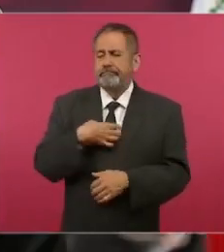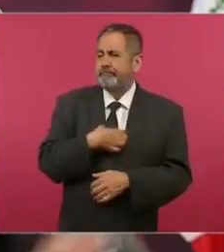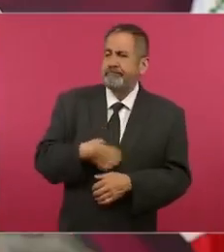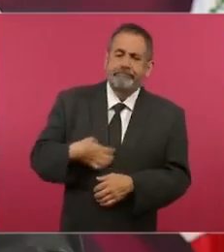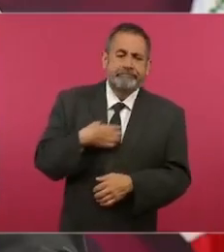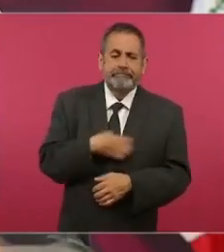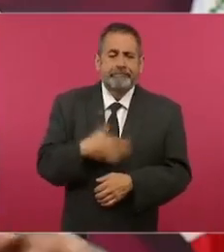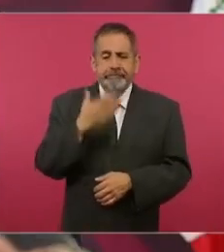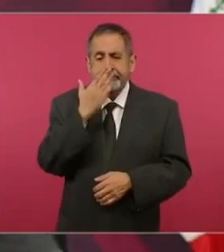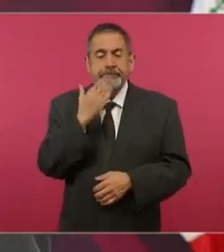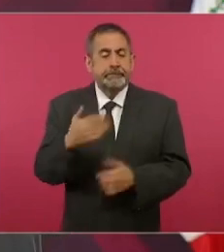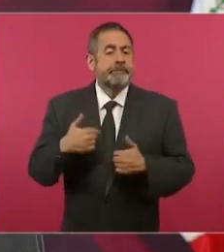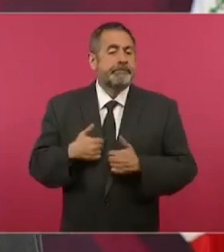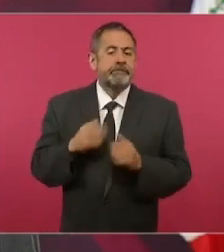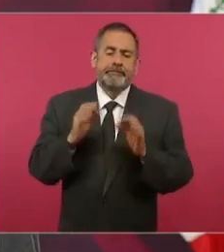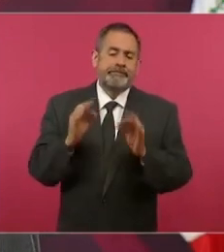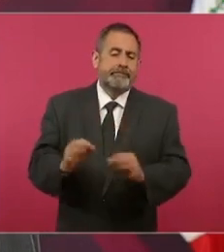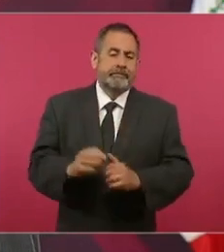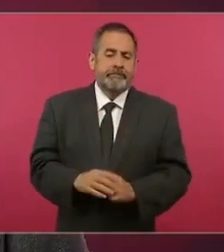pero